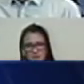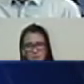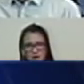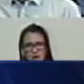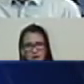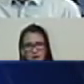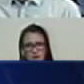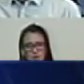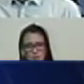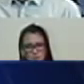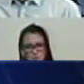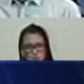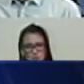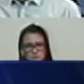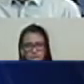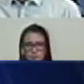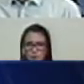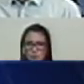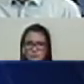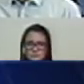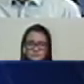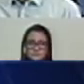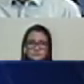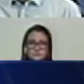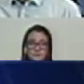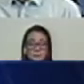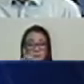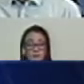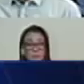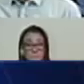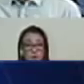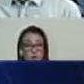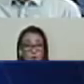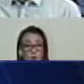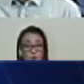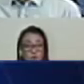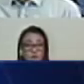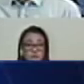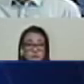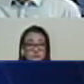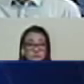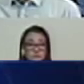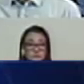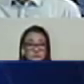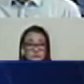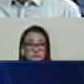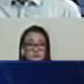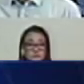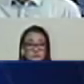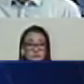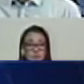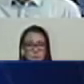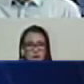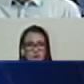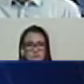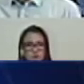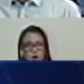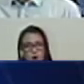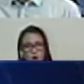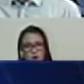20,2%. Sacamos 3,3 veces más votos. los triplicamos. Y